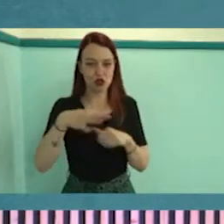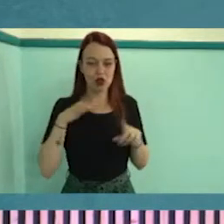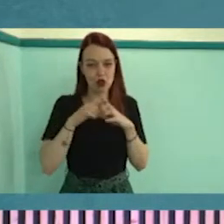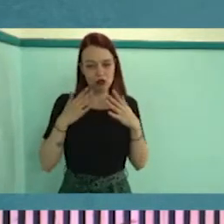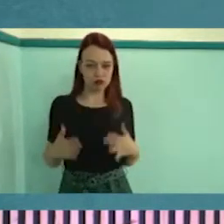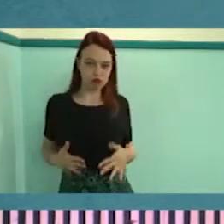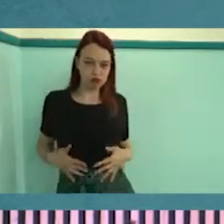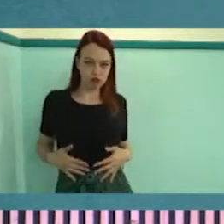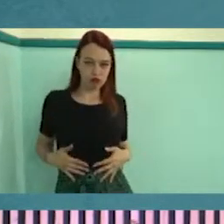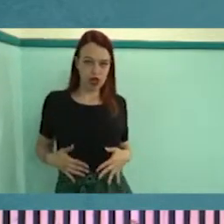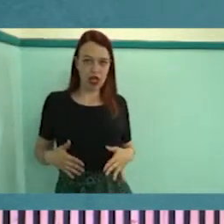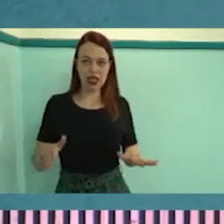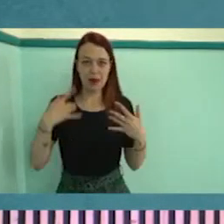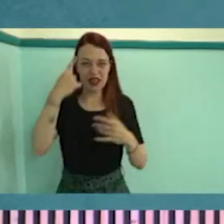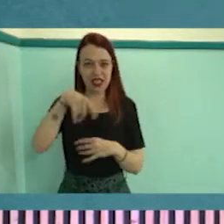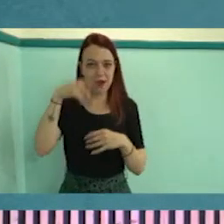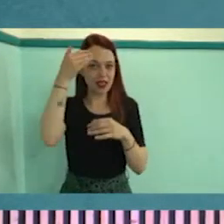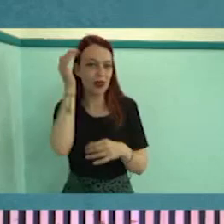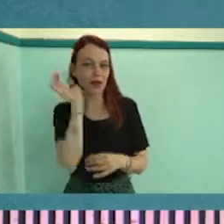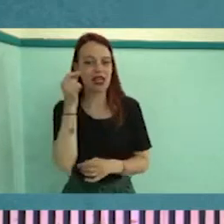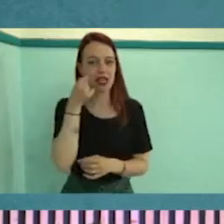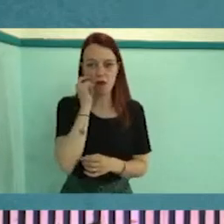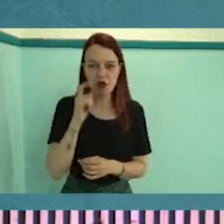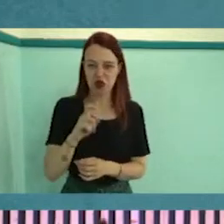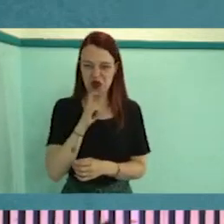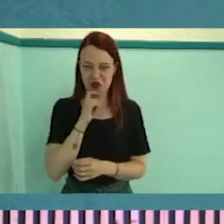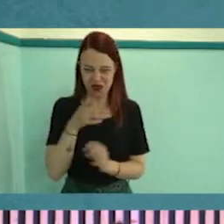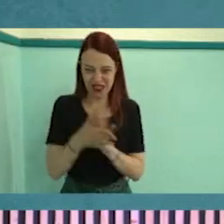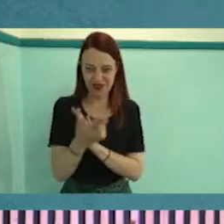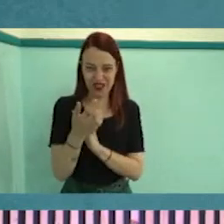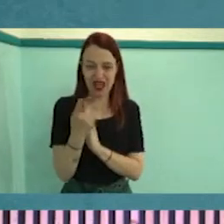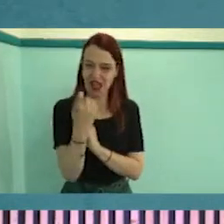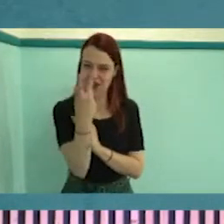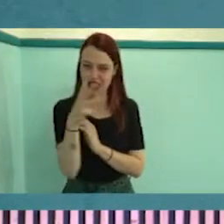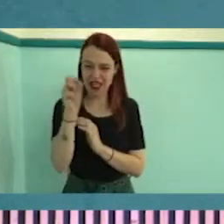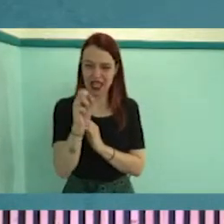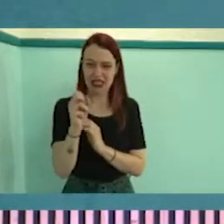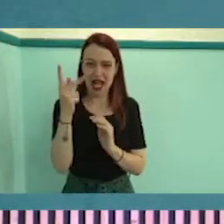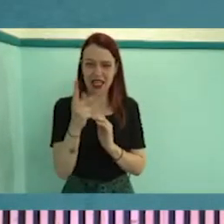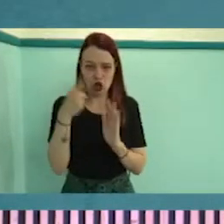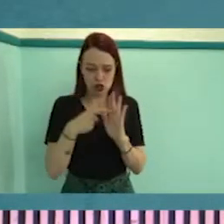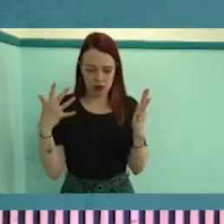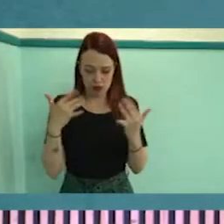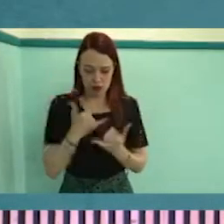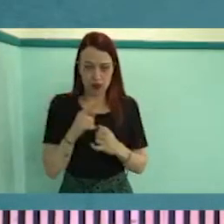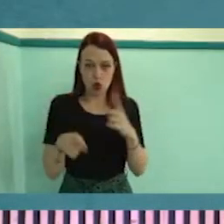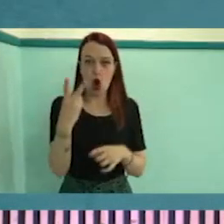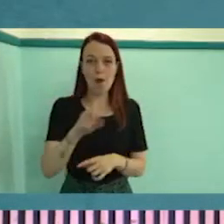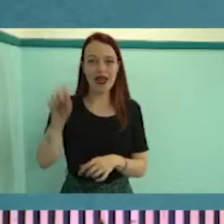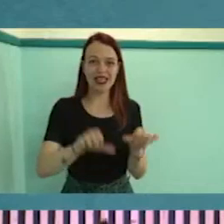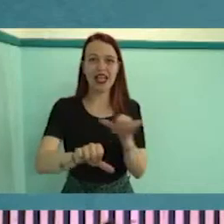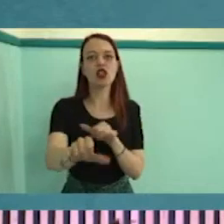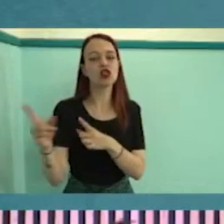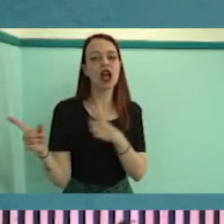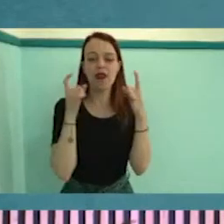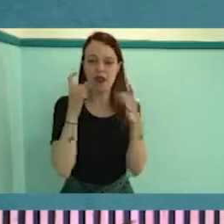avispa a ser maryin monro pero es que luego en 10 años tienes que perder por lo menos 30 kg para tú estar como no es como y luego en 20 Mira tú que dominio